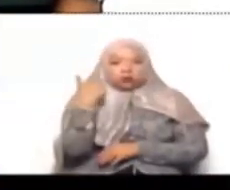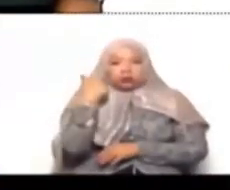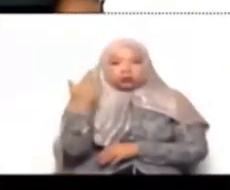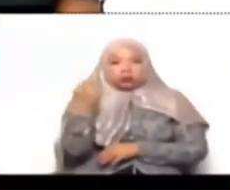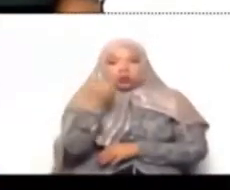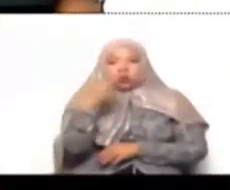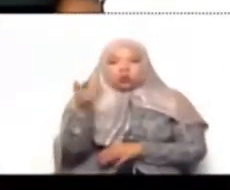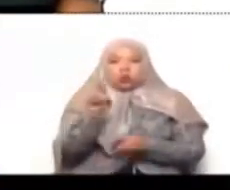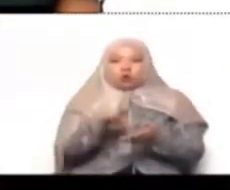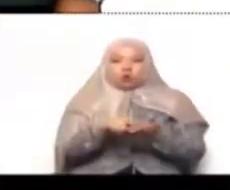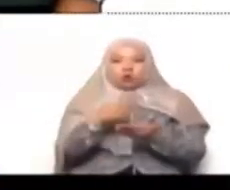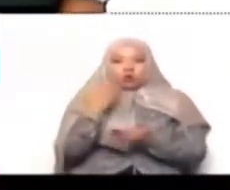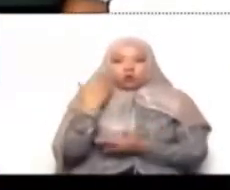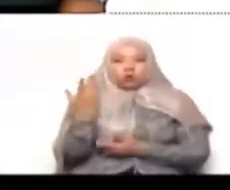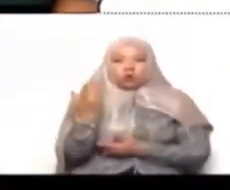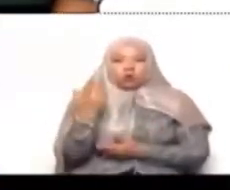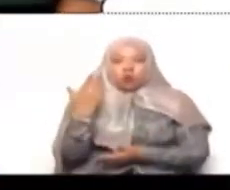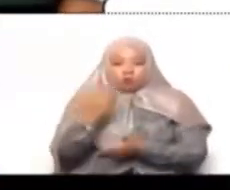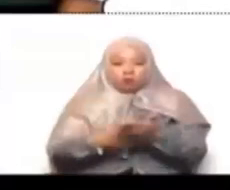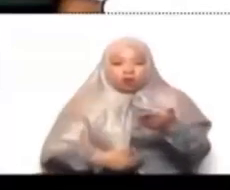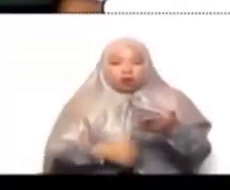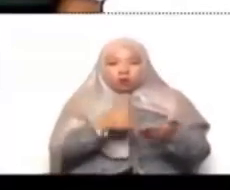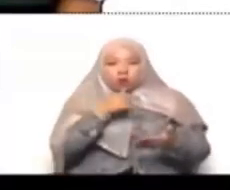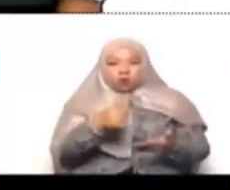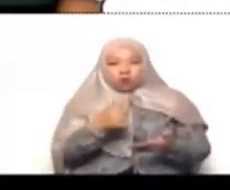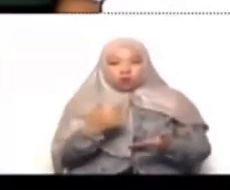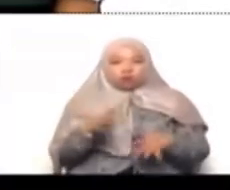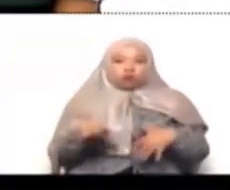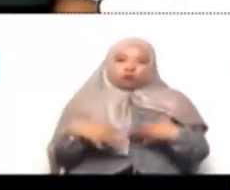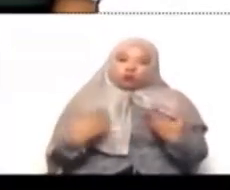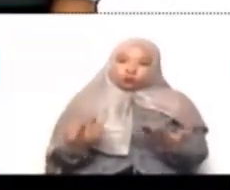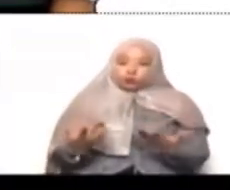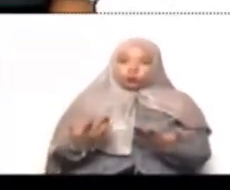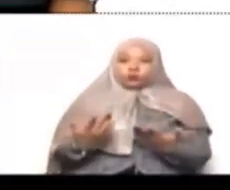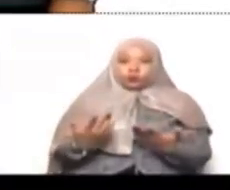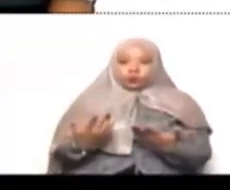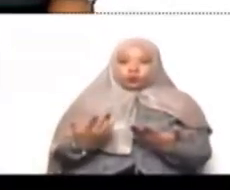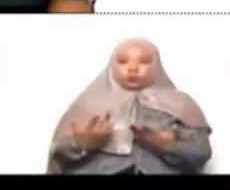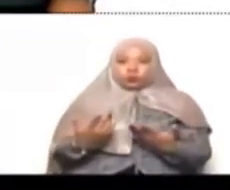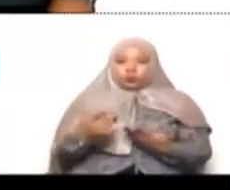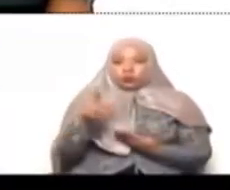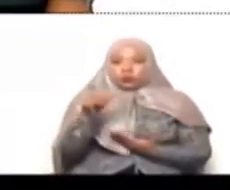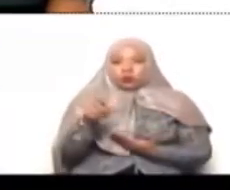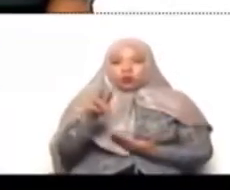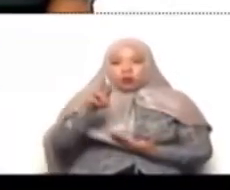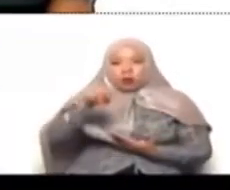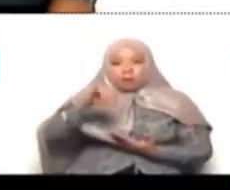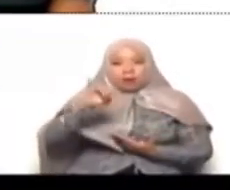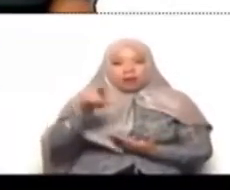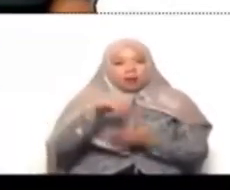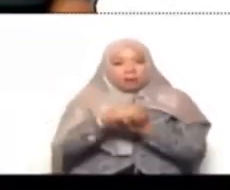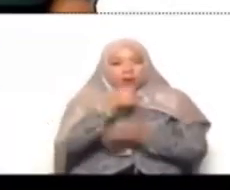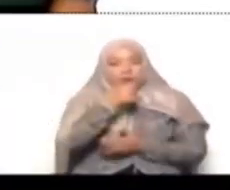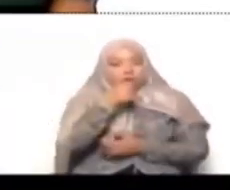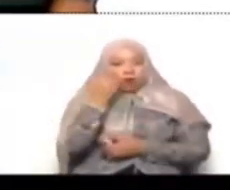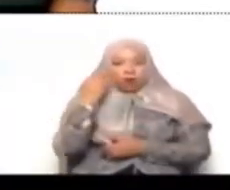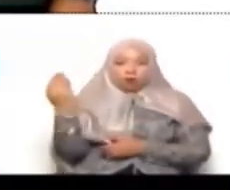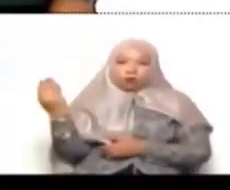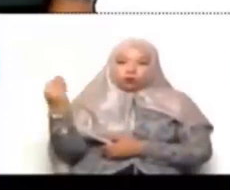sería bueno pasar esto, páselo. ¿Y qué tal si Miguel Ángel Pérez Pirela